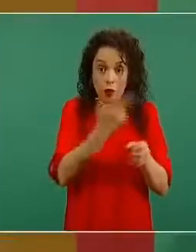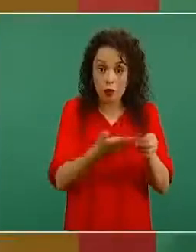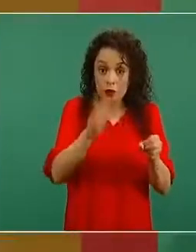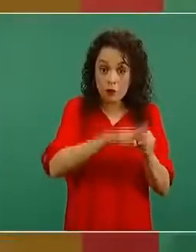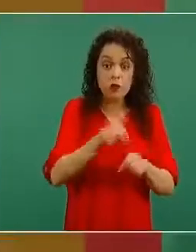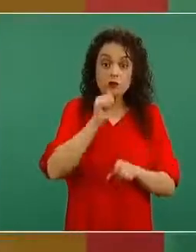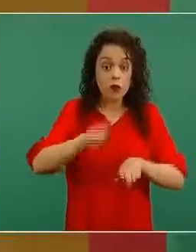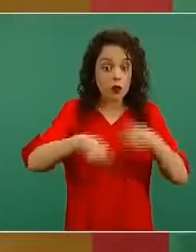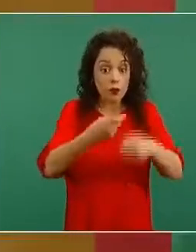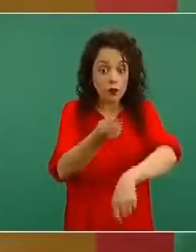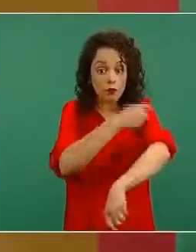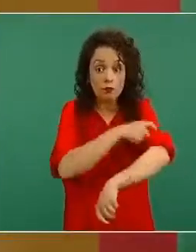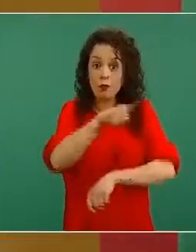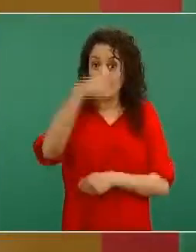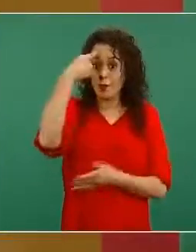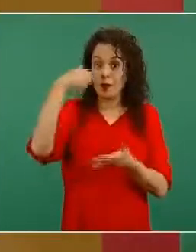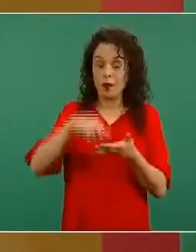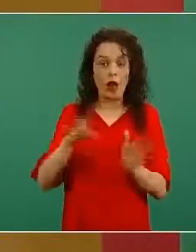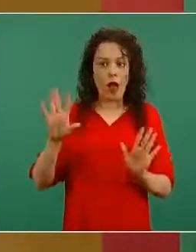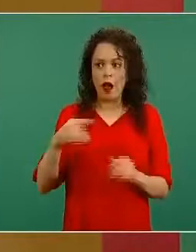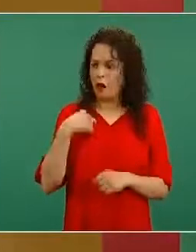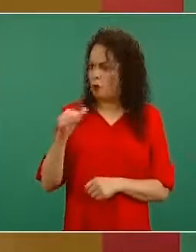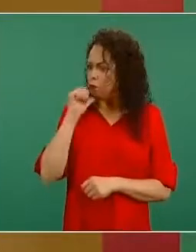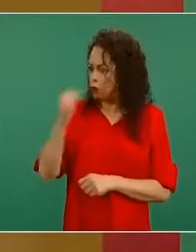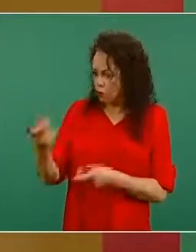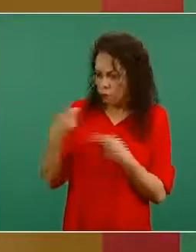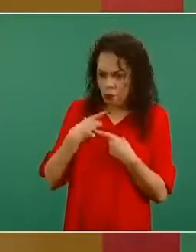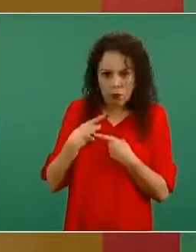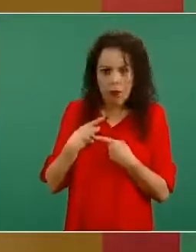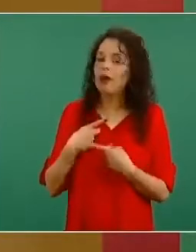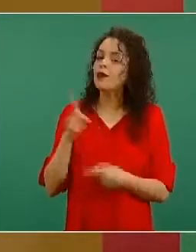vacunado, no sienta que ya no se va a vacunar. El próximo